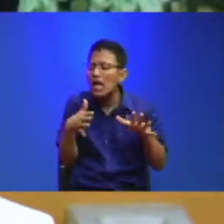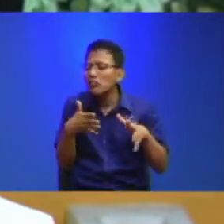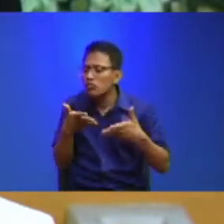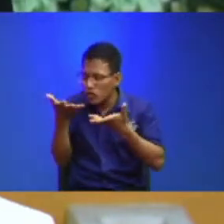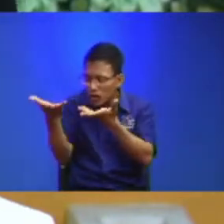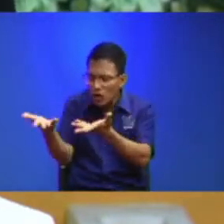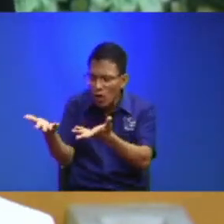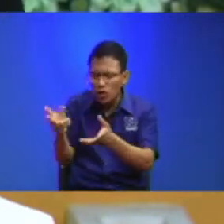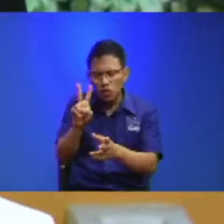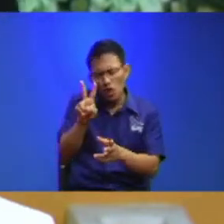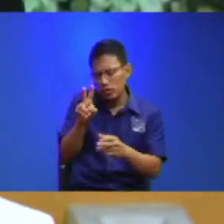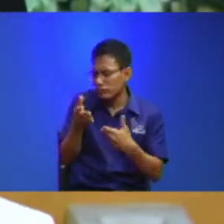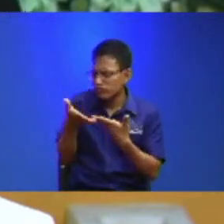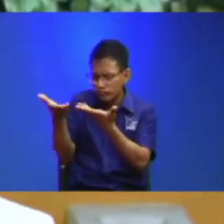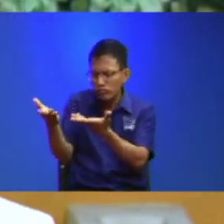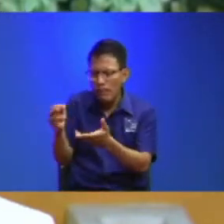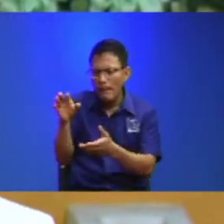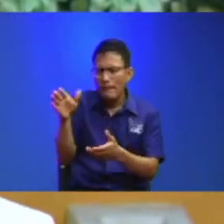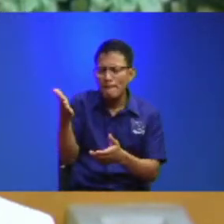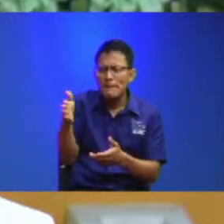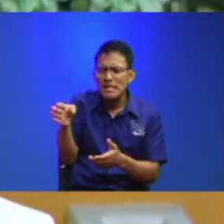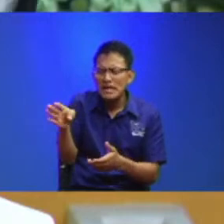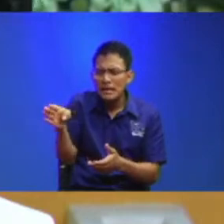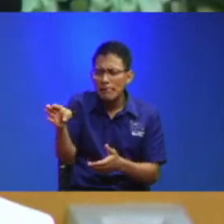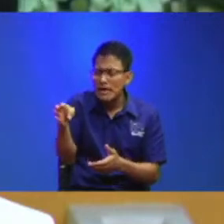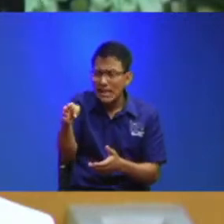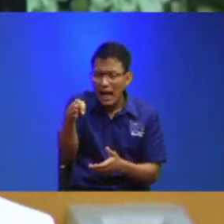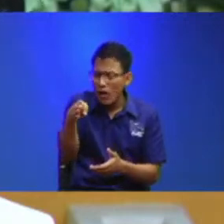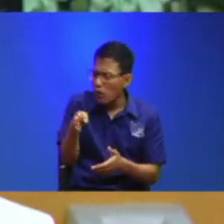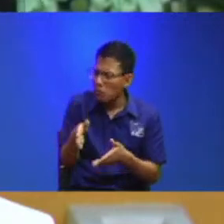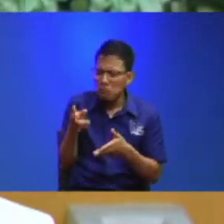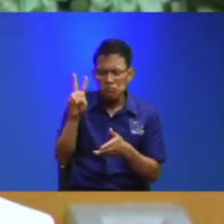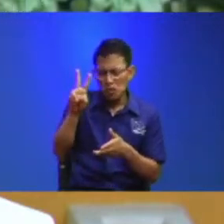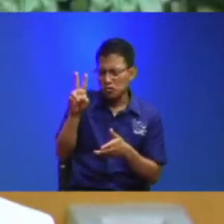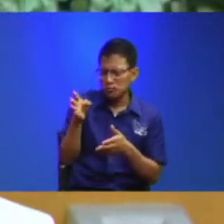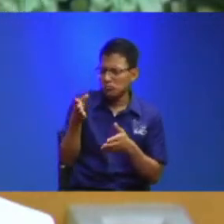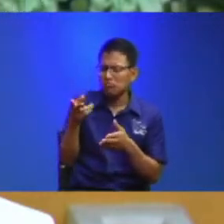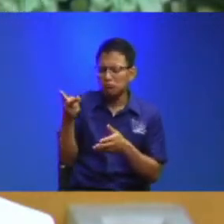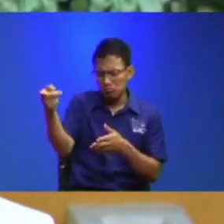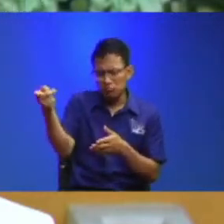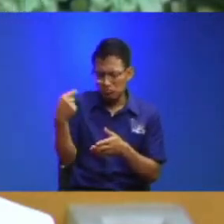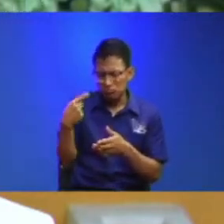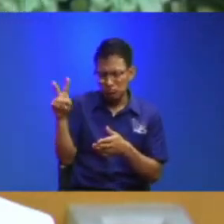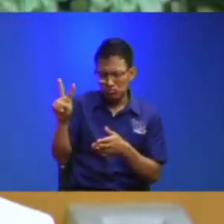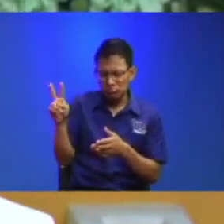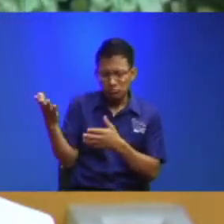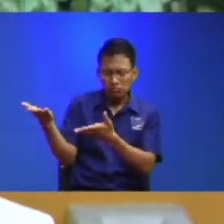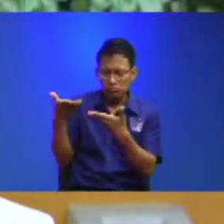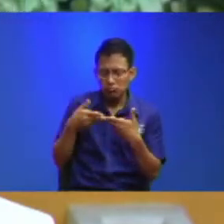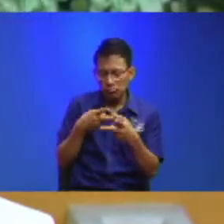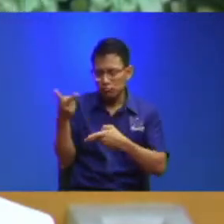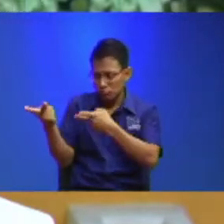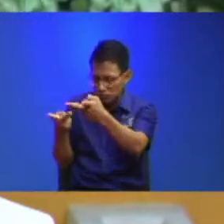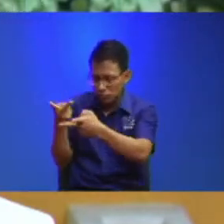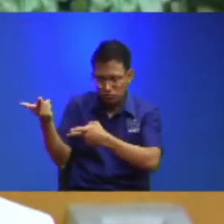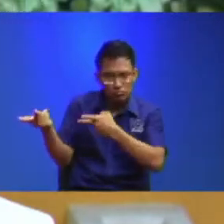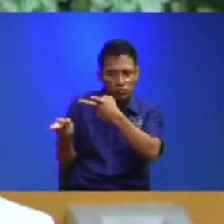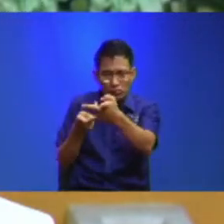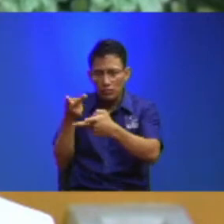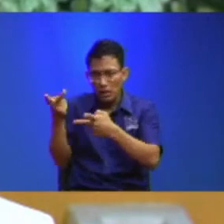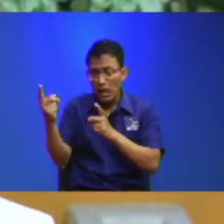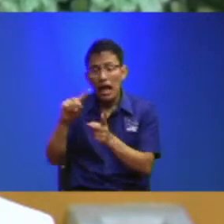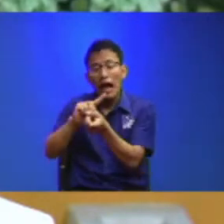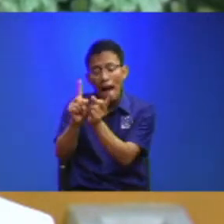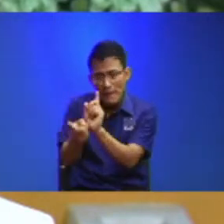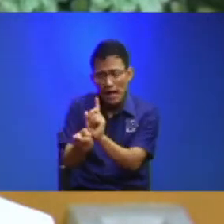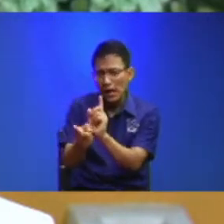tengo dos conejos y vos dos pescados, dame uno y quedamos así, mitad, mitad, todo ya. Va, ese era una forma